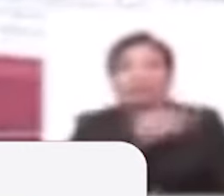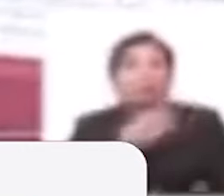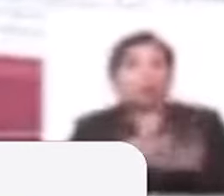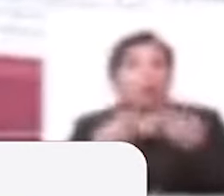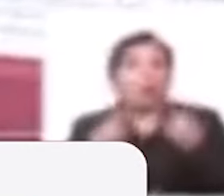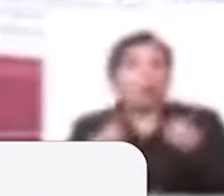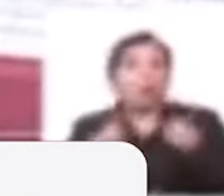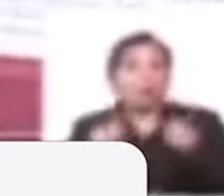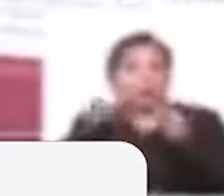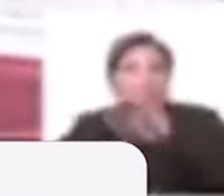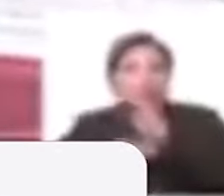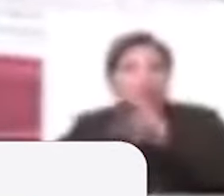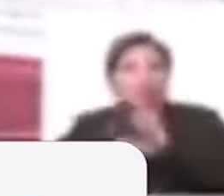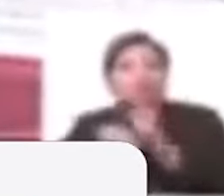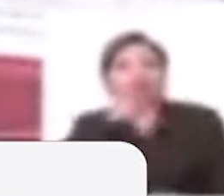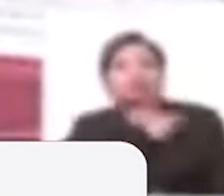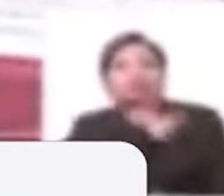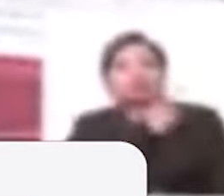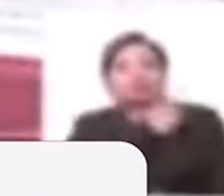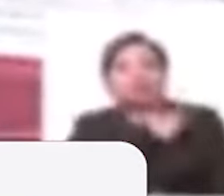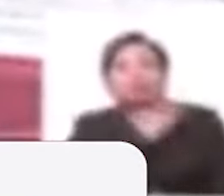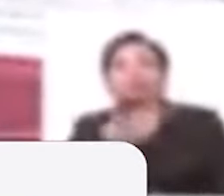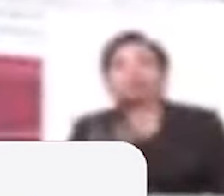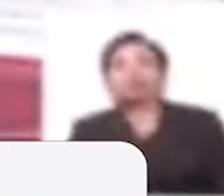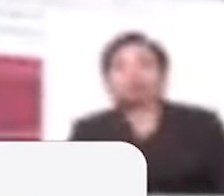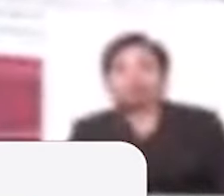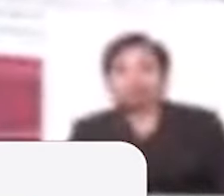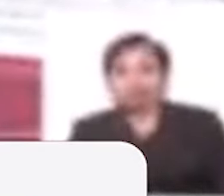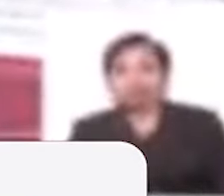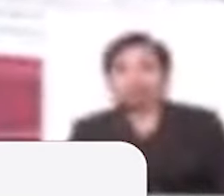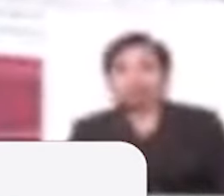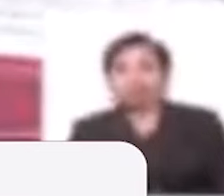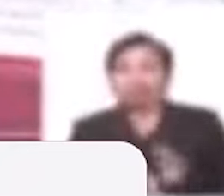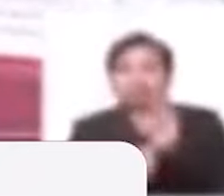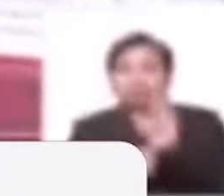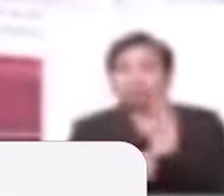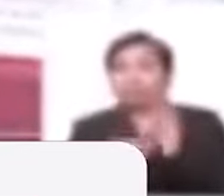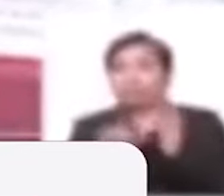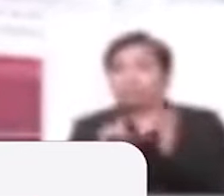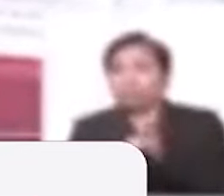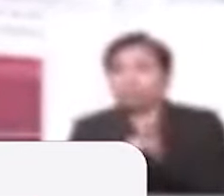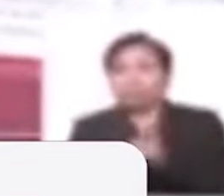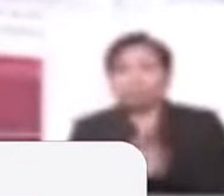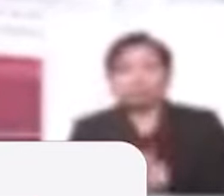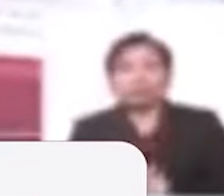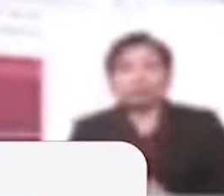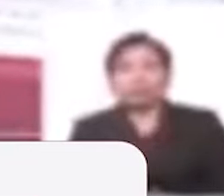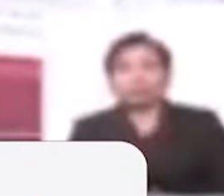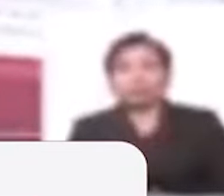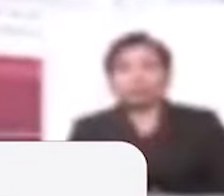¿cómo? Y se señala de que al verificar que